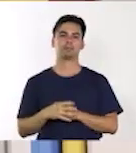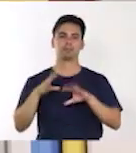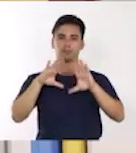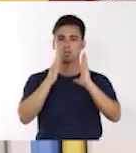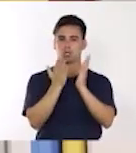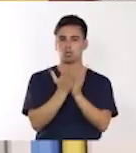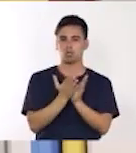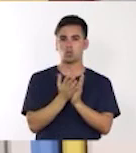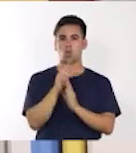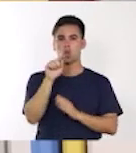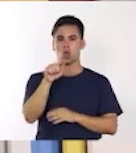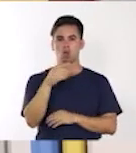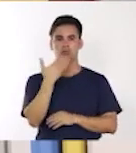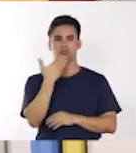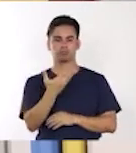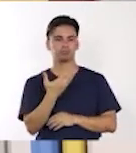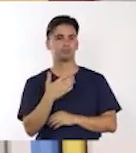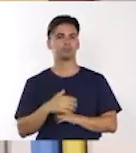Todos estos documentos